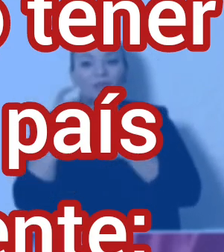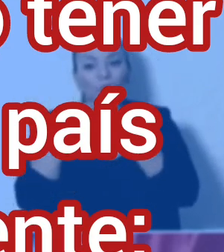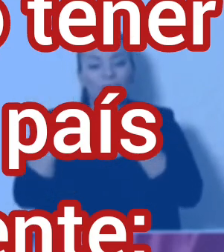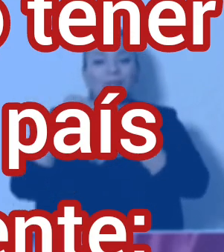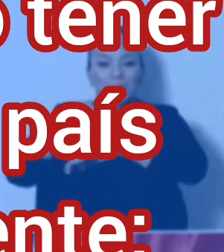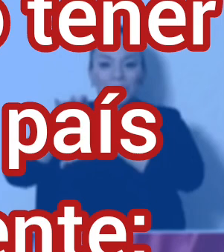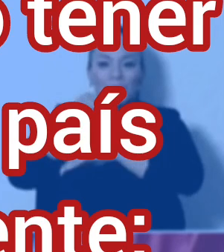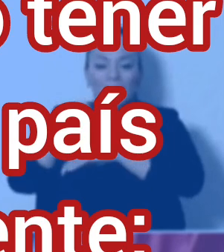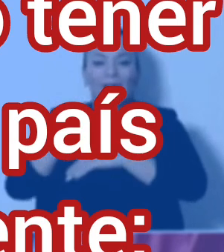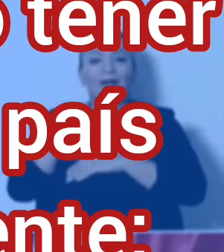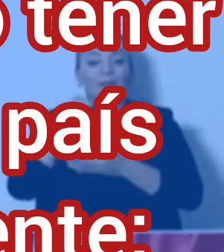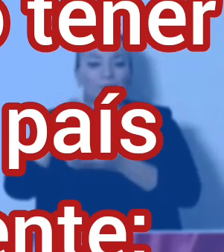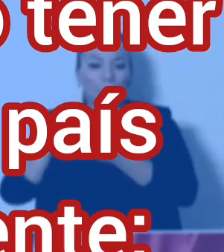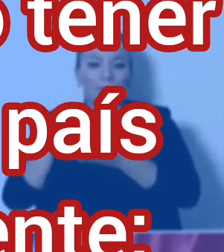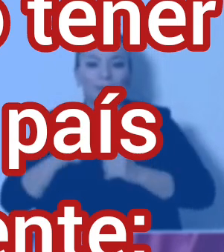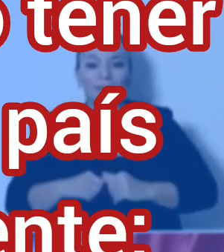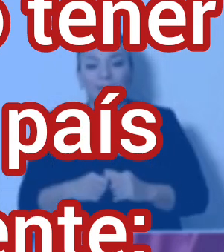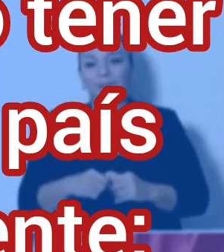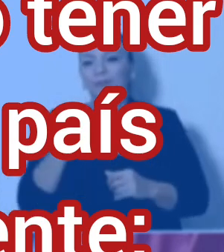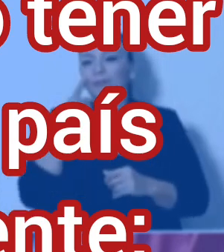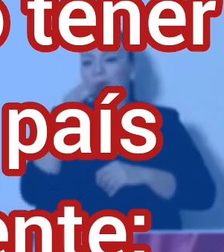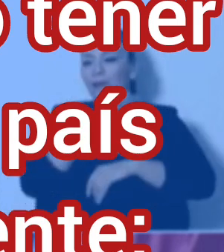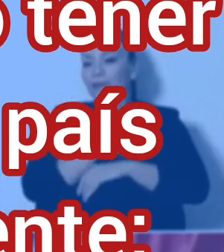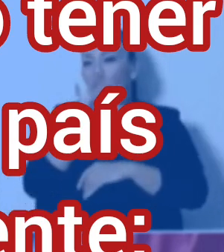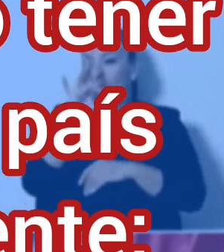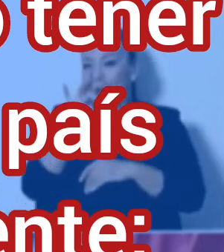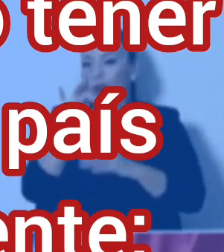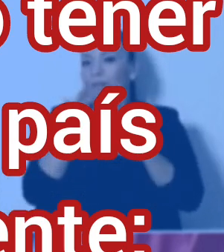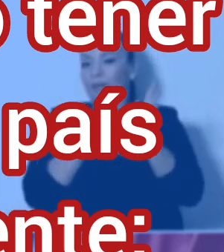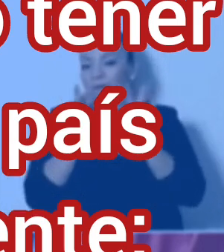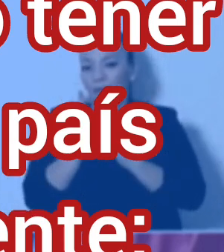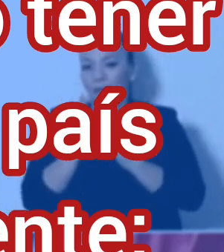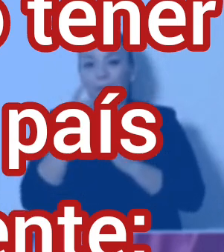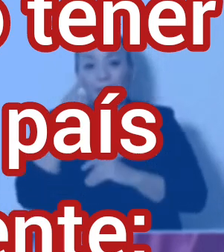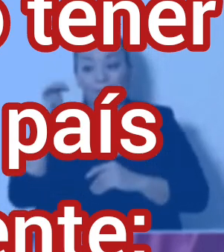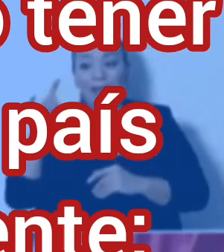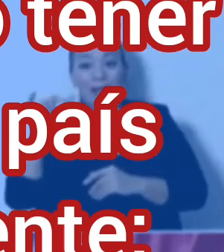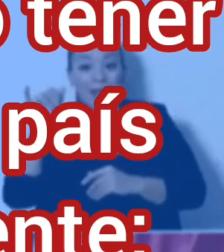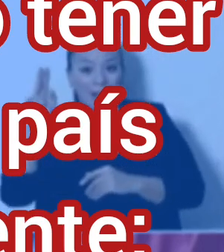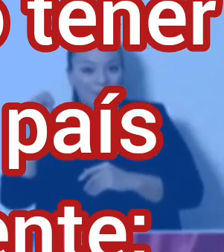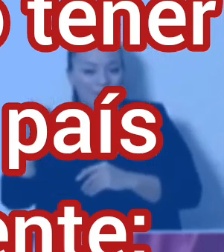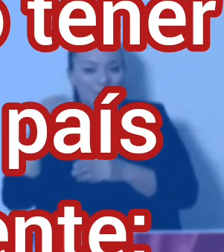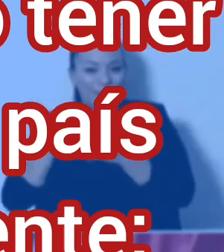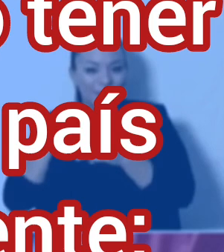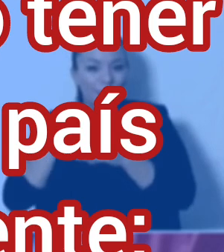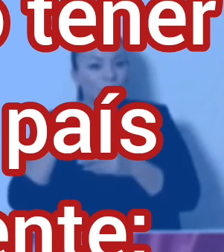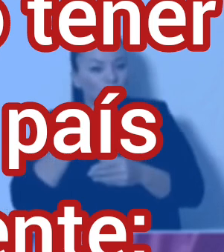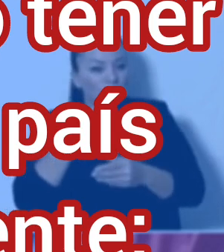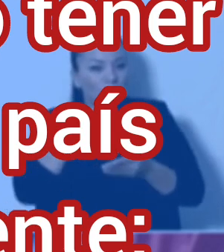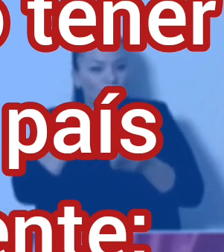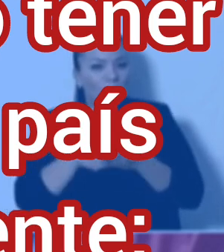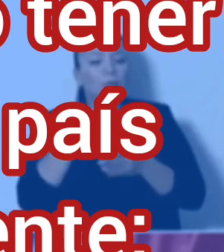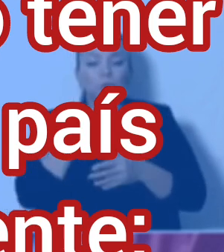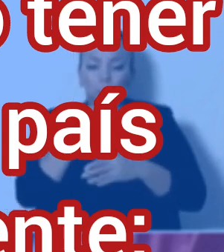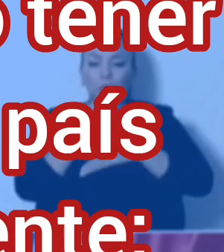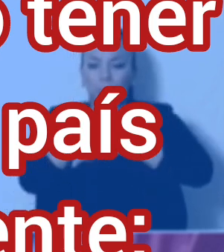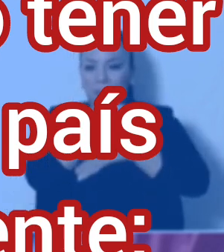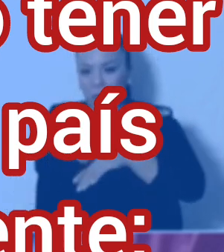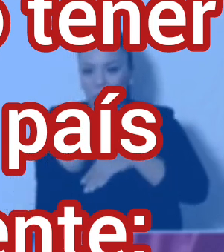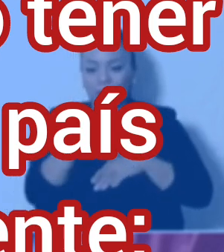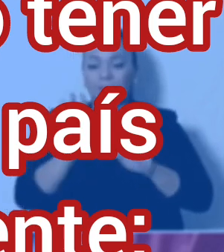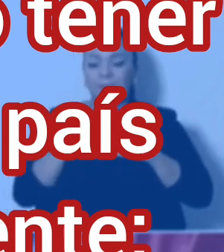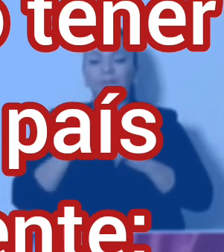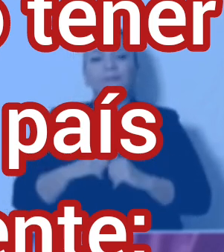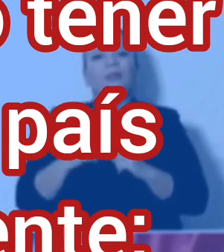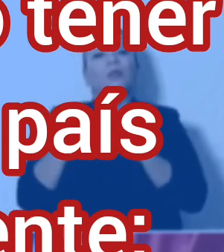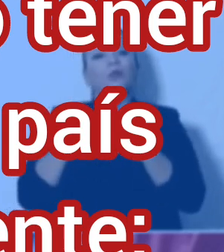Entonces, esa fecha, el 8 de abril, don Elian, y aquí tengo la carta, si quieren se las podemos compartir, le